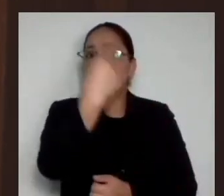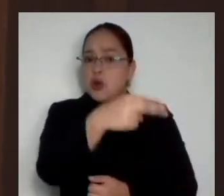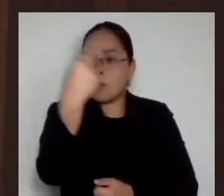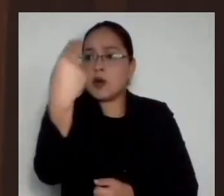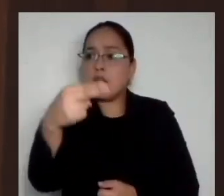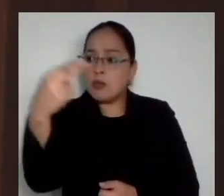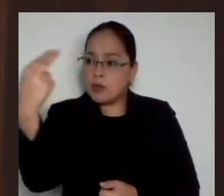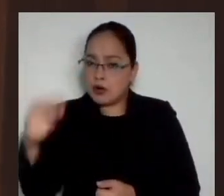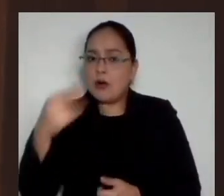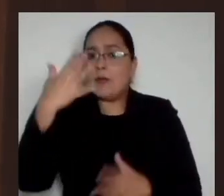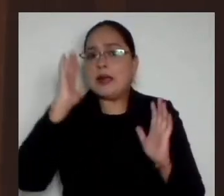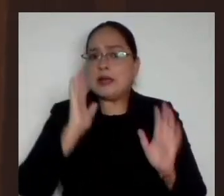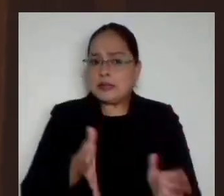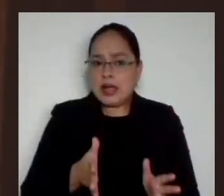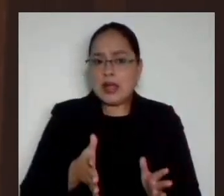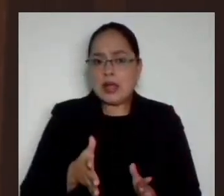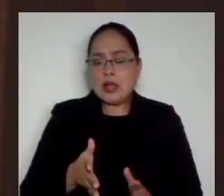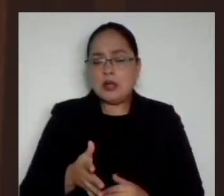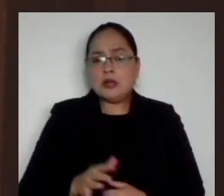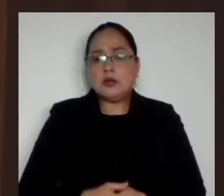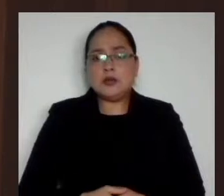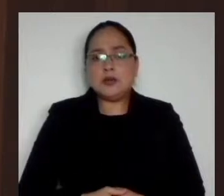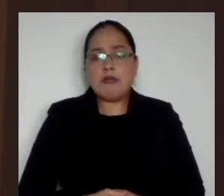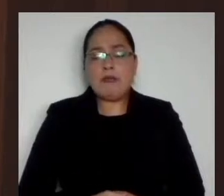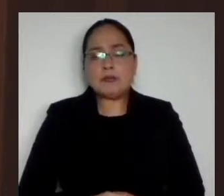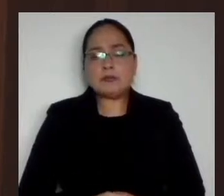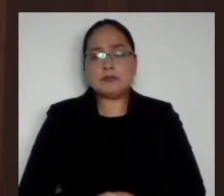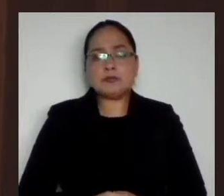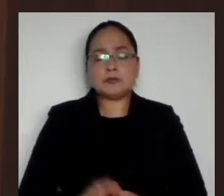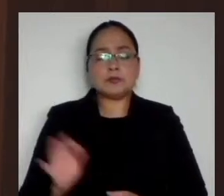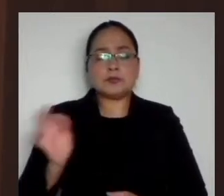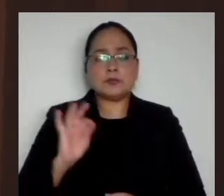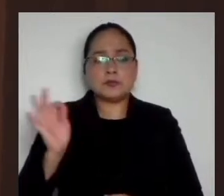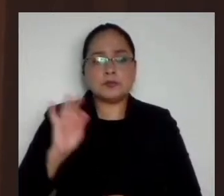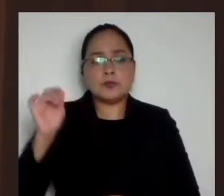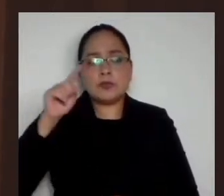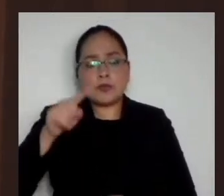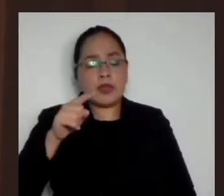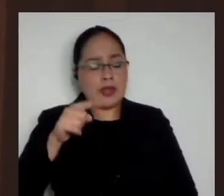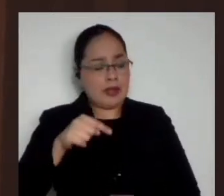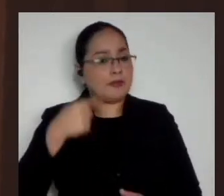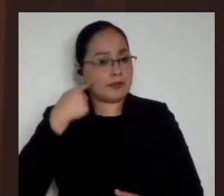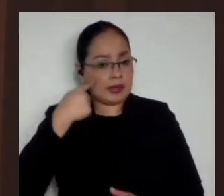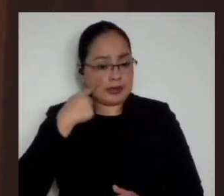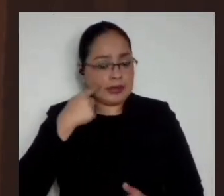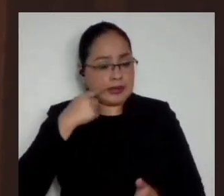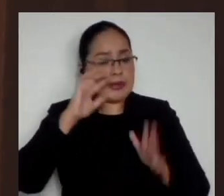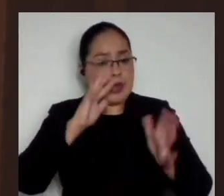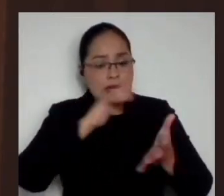pusieron, si se atendió bien lo que se leyó acá,